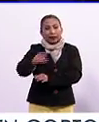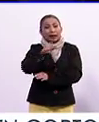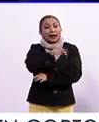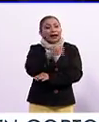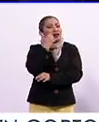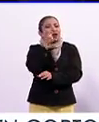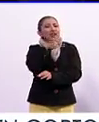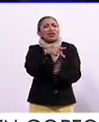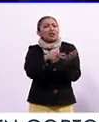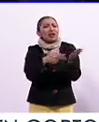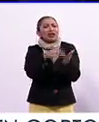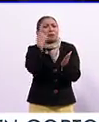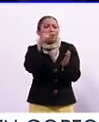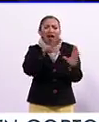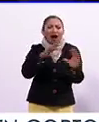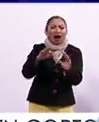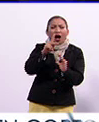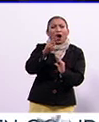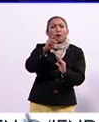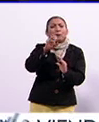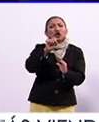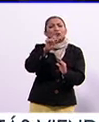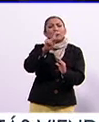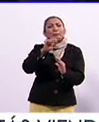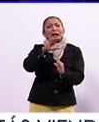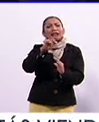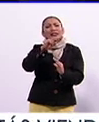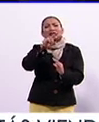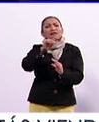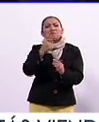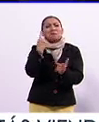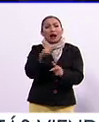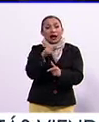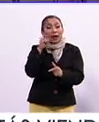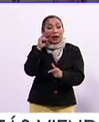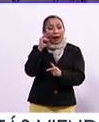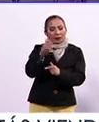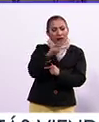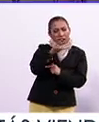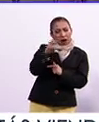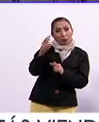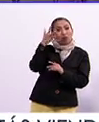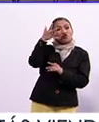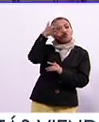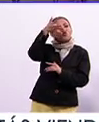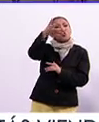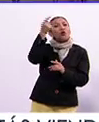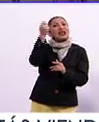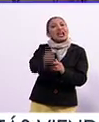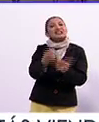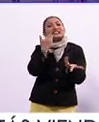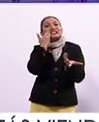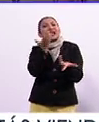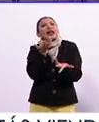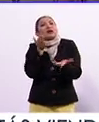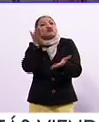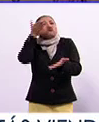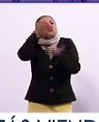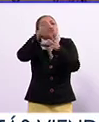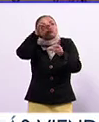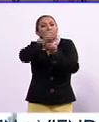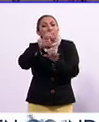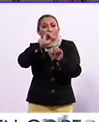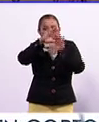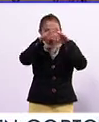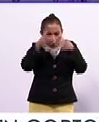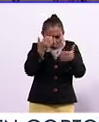se busca con estos talleres de prospectiva? Ver un poco al futuro, qué se quiere. No es en la